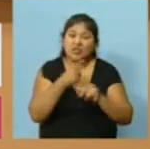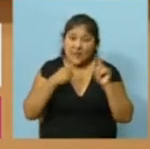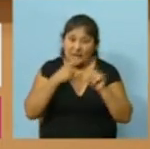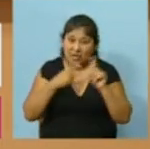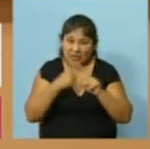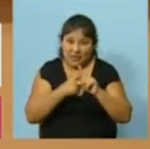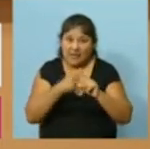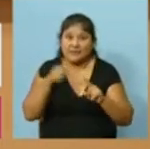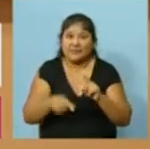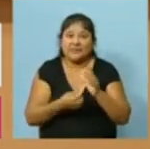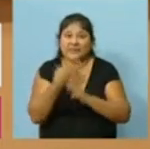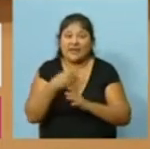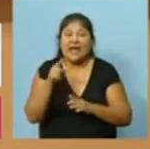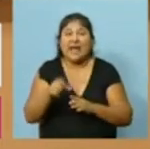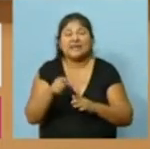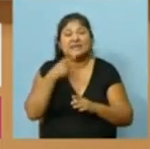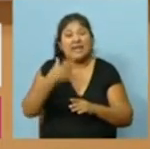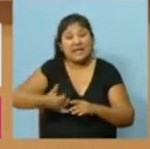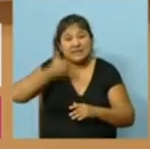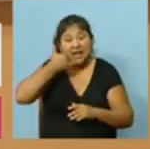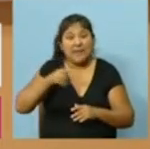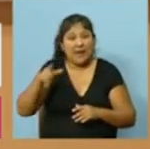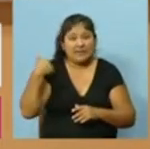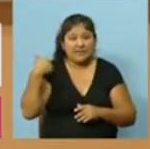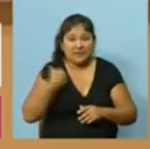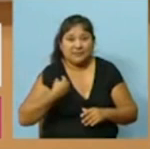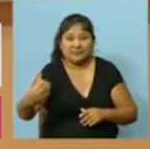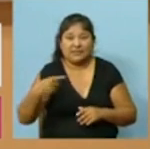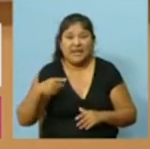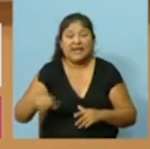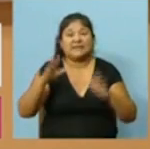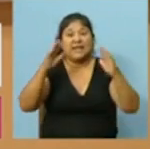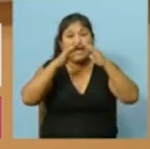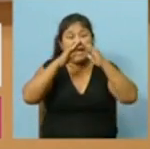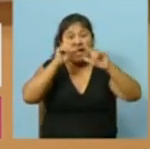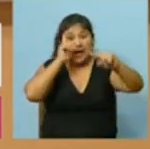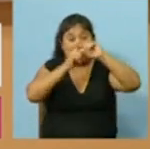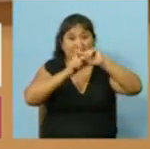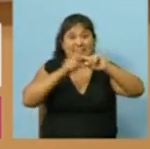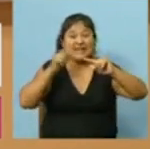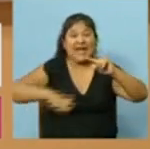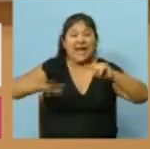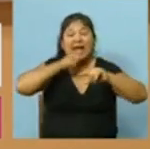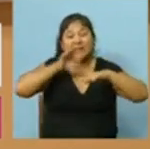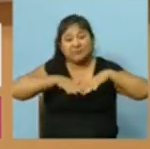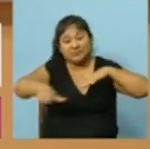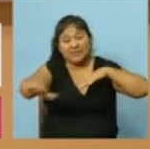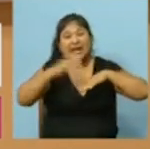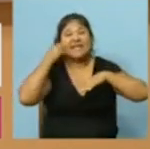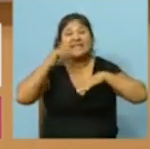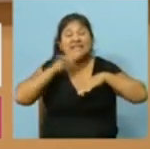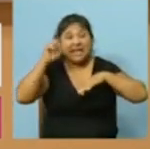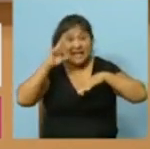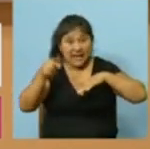el barrio chijra detrás de la de la capilla del barrio exige porque el río chijra casualmente había desbordado